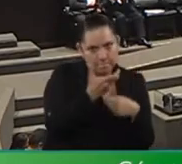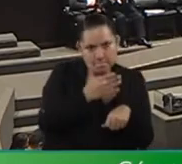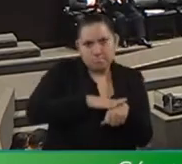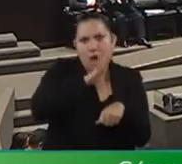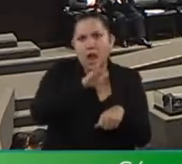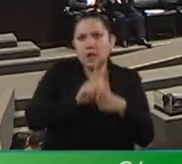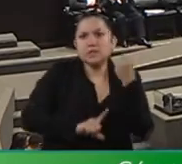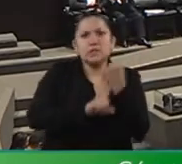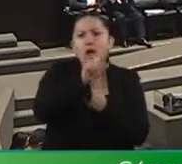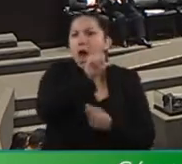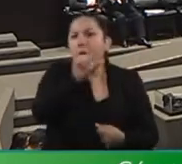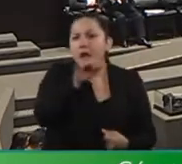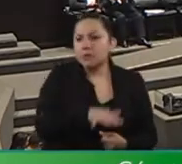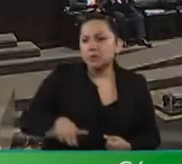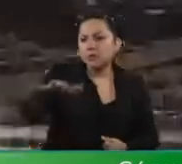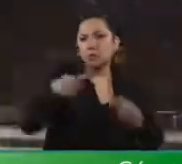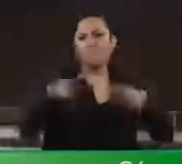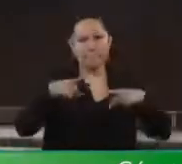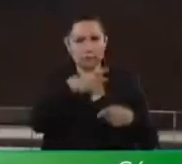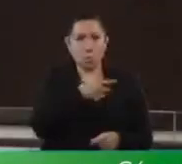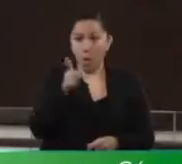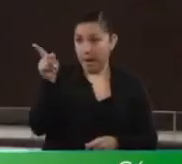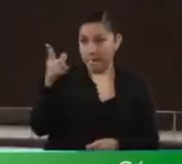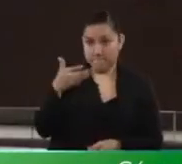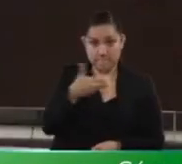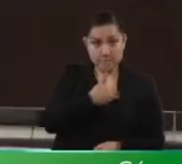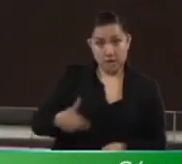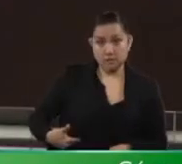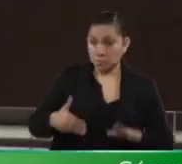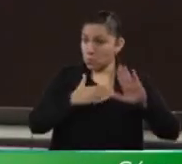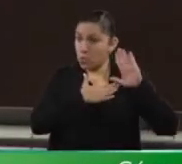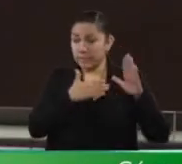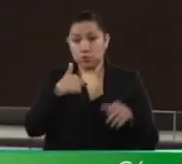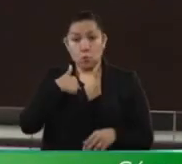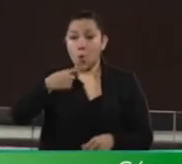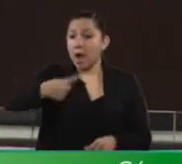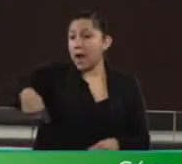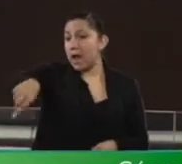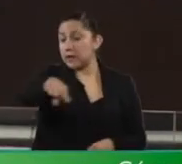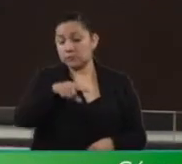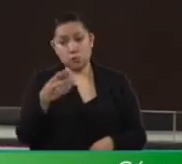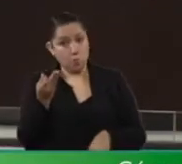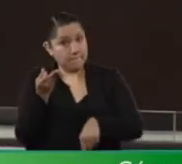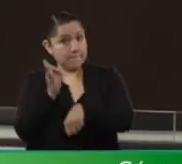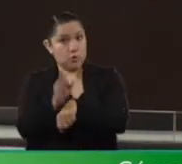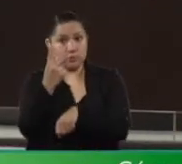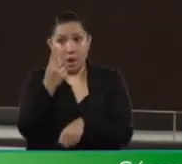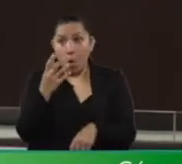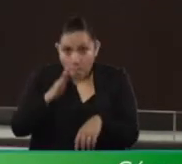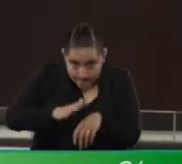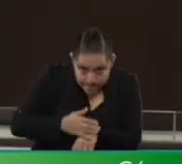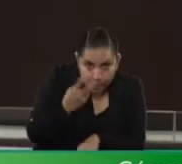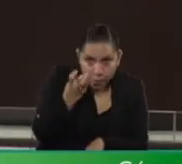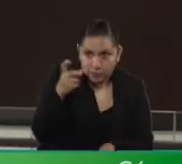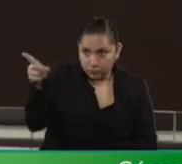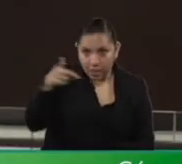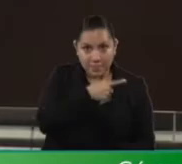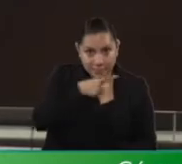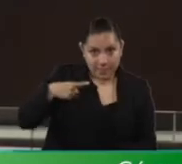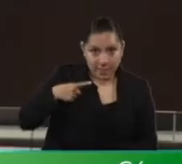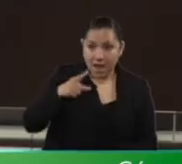proteger, a los más pobres. Por eso, él no tenía derecho a fallar. Gracias, presidente. Concluyo.